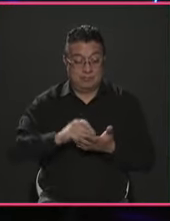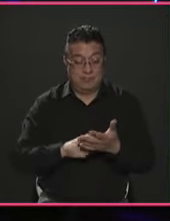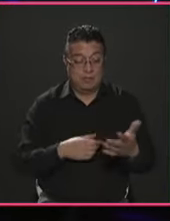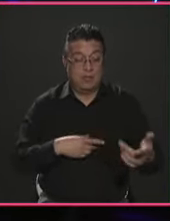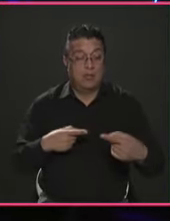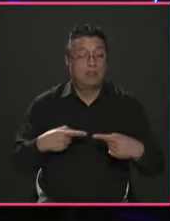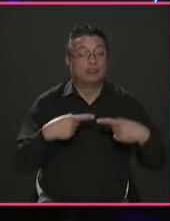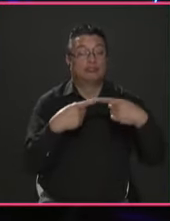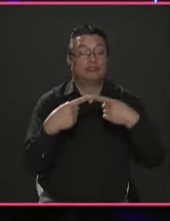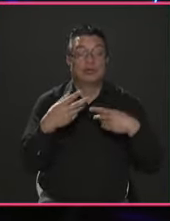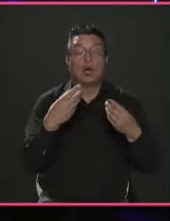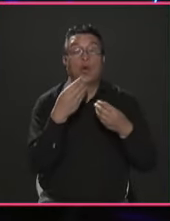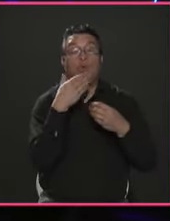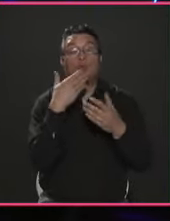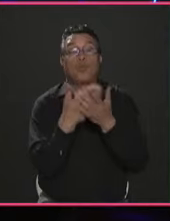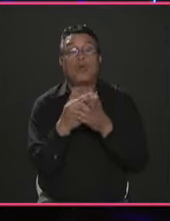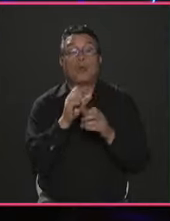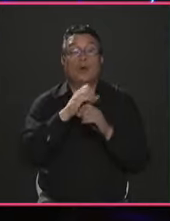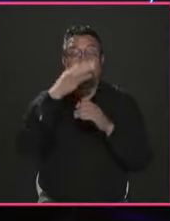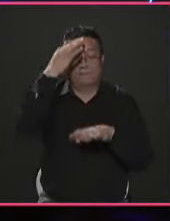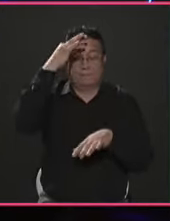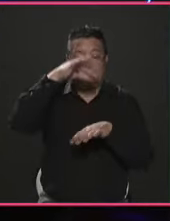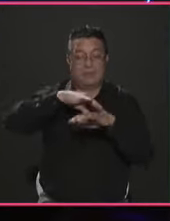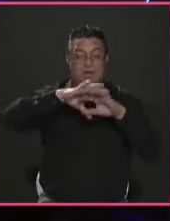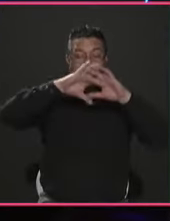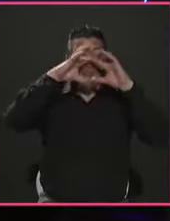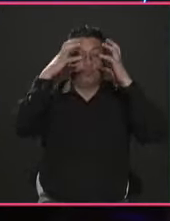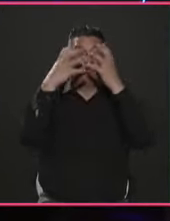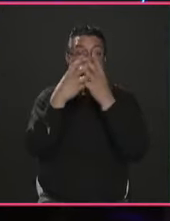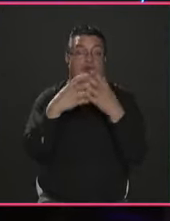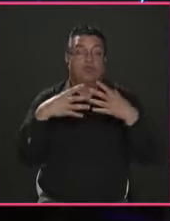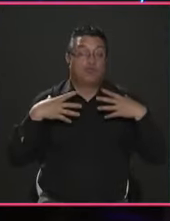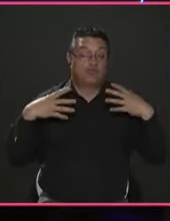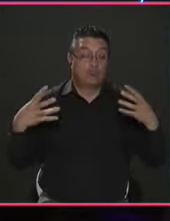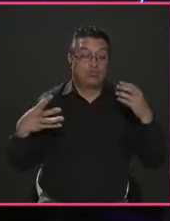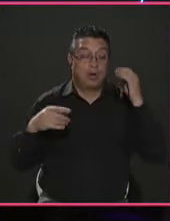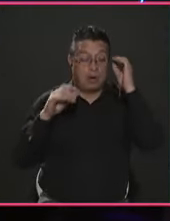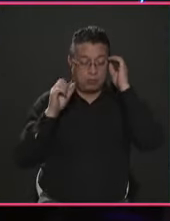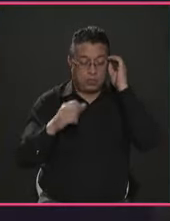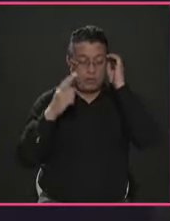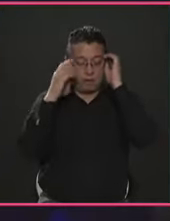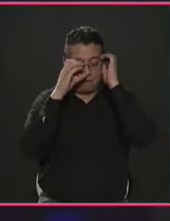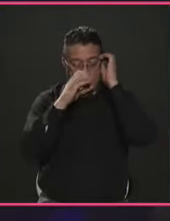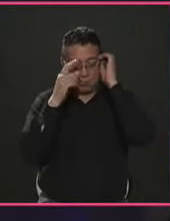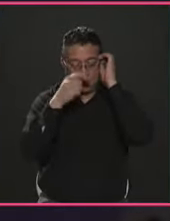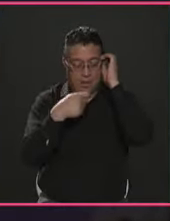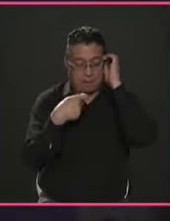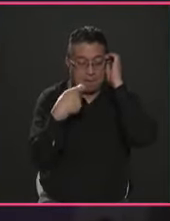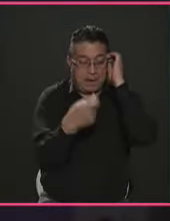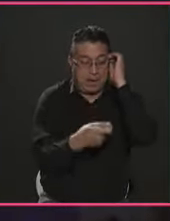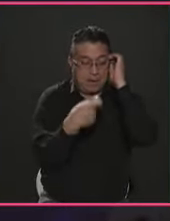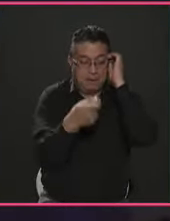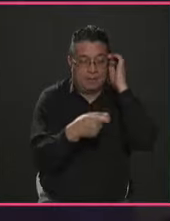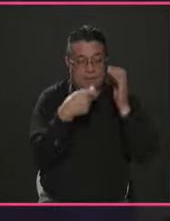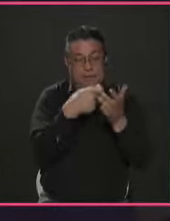tratar con esto cuando ocurra una epidemia de mayor nivel así que tenemos que encontrar también una manera de poder pagar para todos estos cosas y poder financiar esto hemos estado trabajando